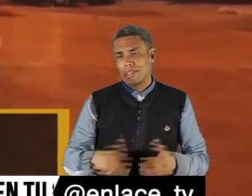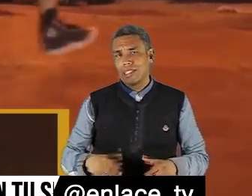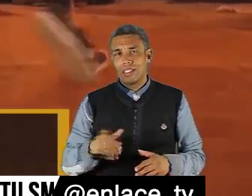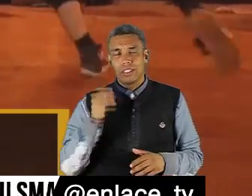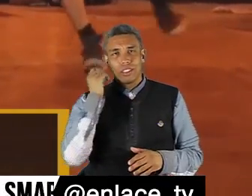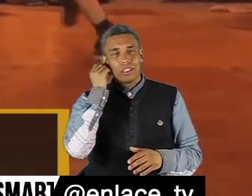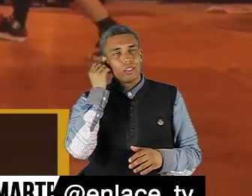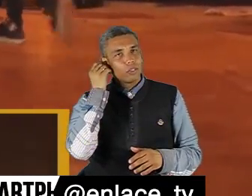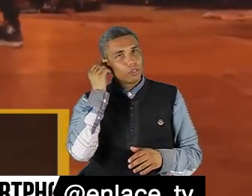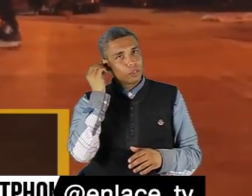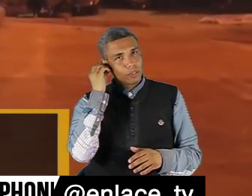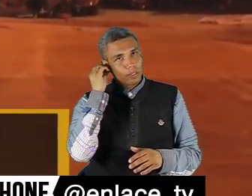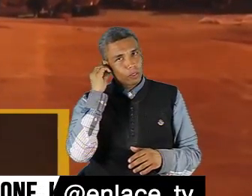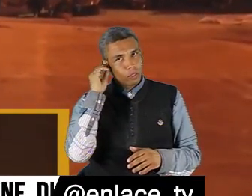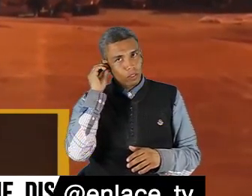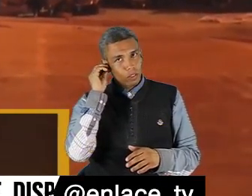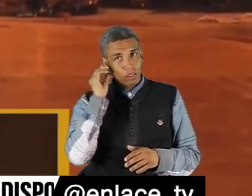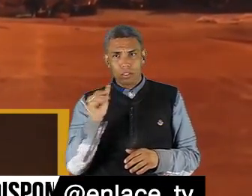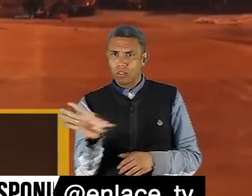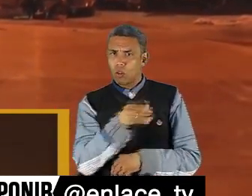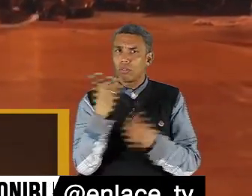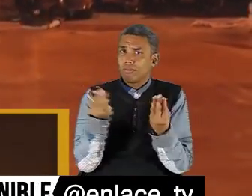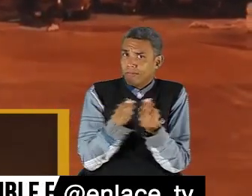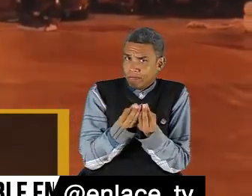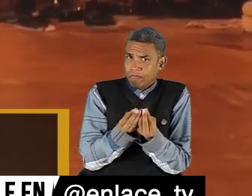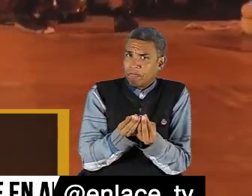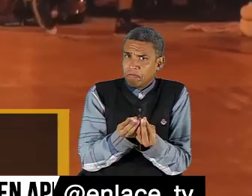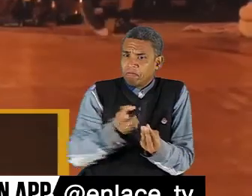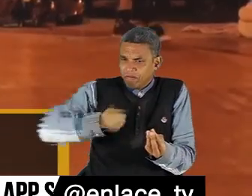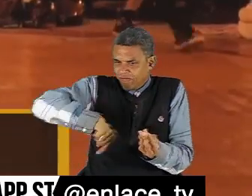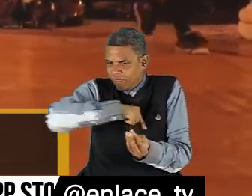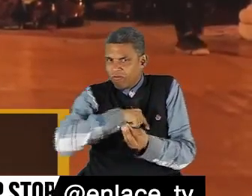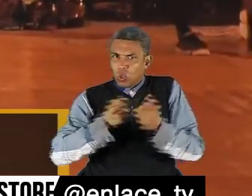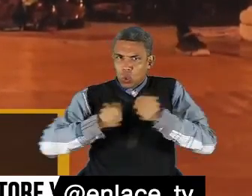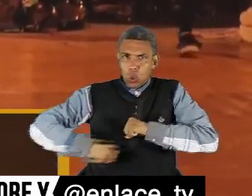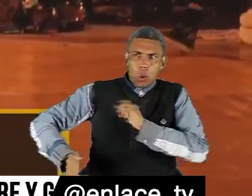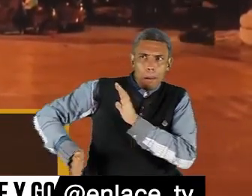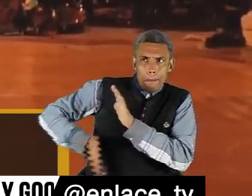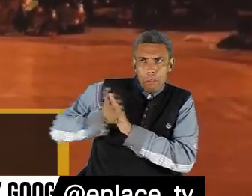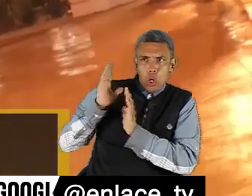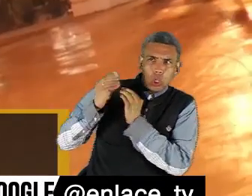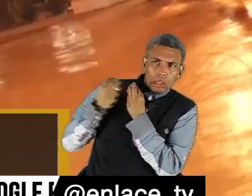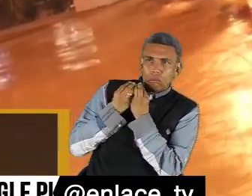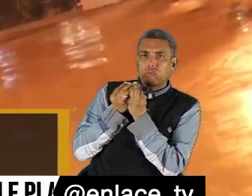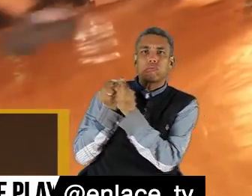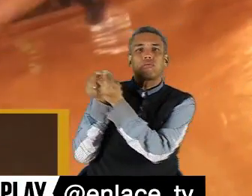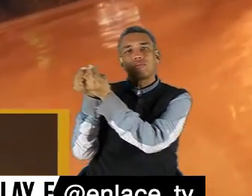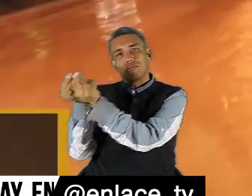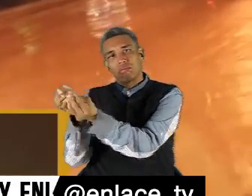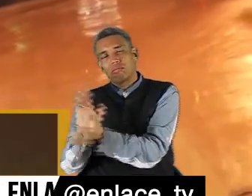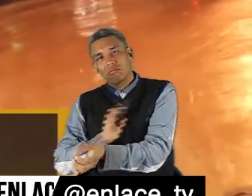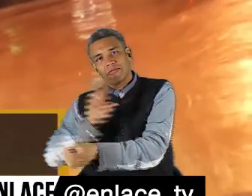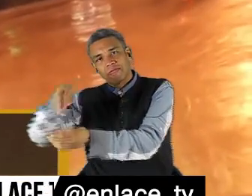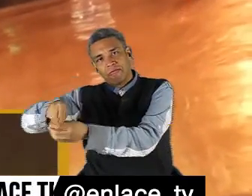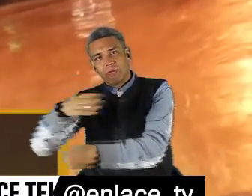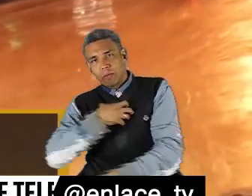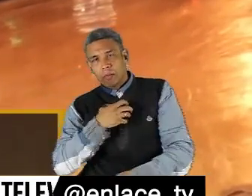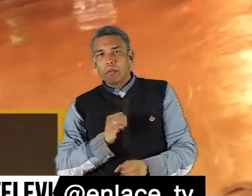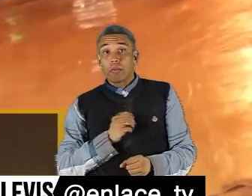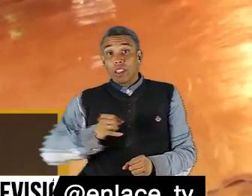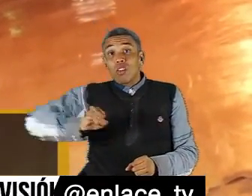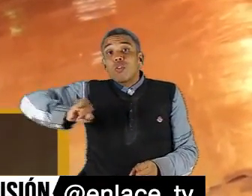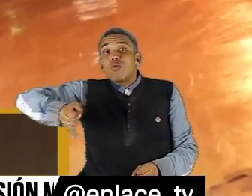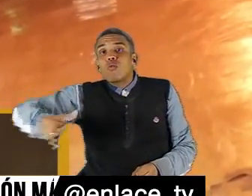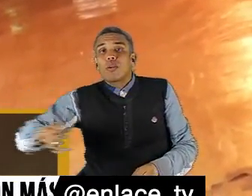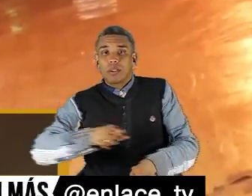2 versus 2, fuimos todo el equipo pues a apoyar, a registrar, a estar ahí, a aconsejar en el momento de la competencia. Para este jueves desde las 5 de la tarde